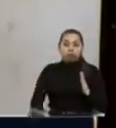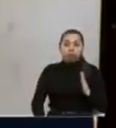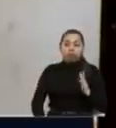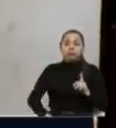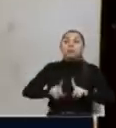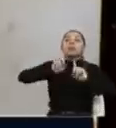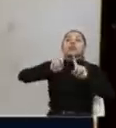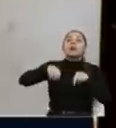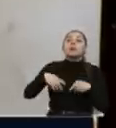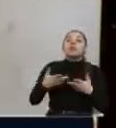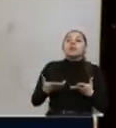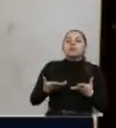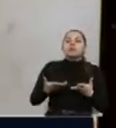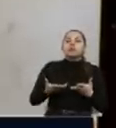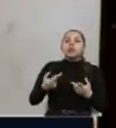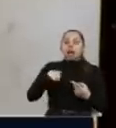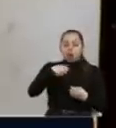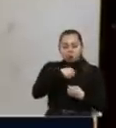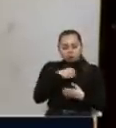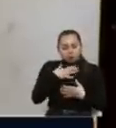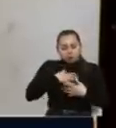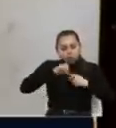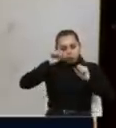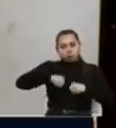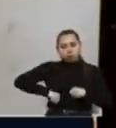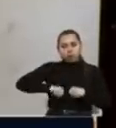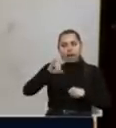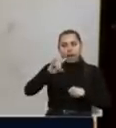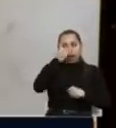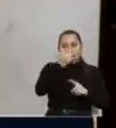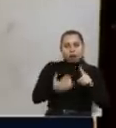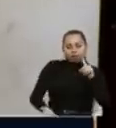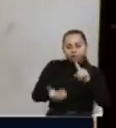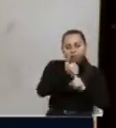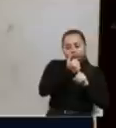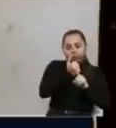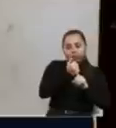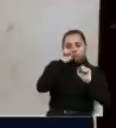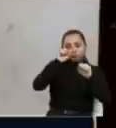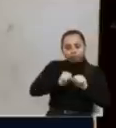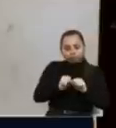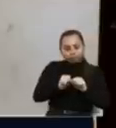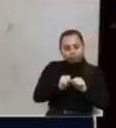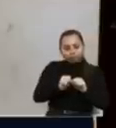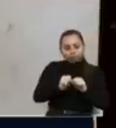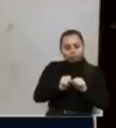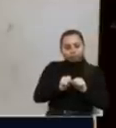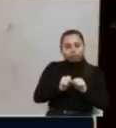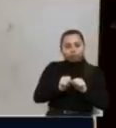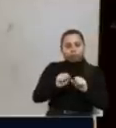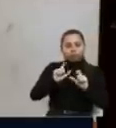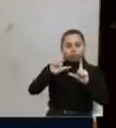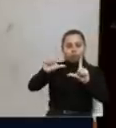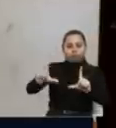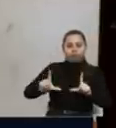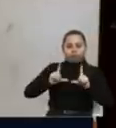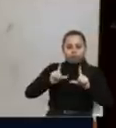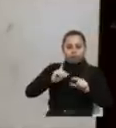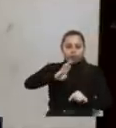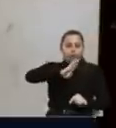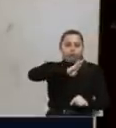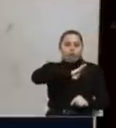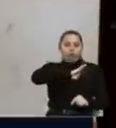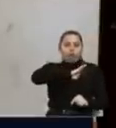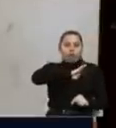también la posibilidad de que alcancen los grados de educación básica